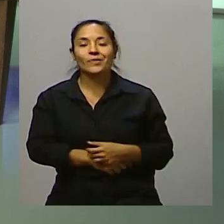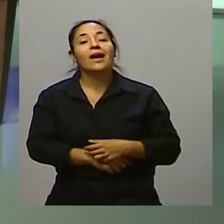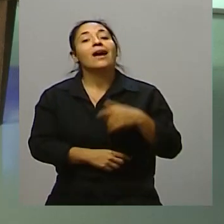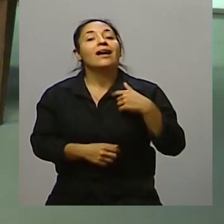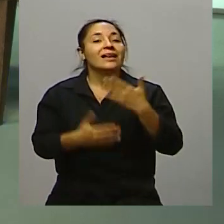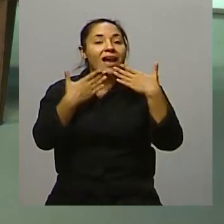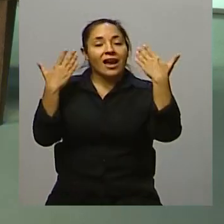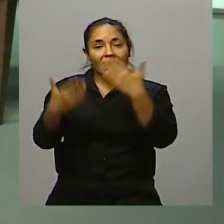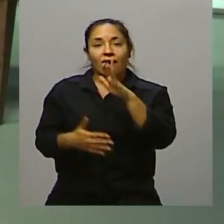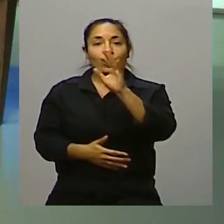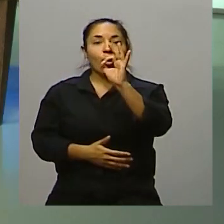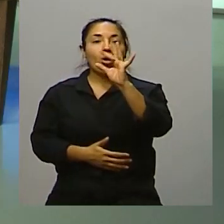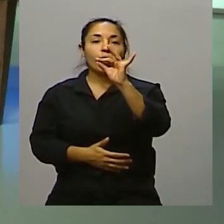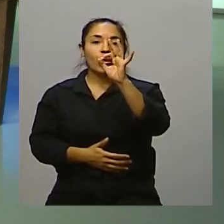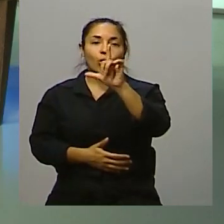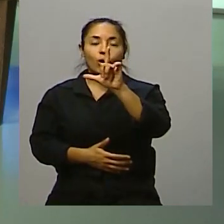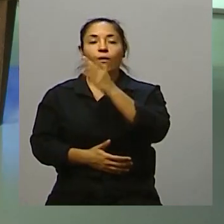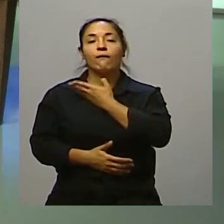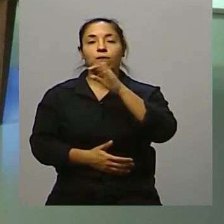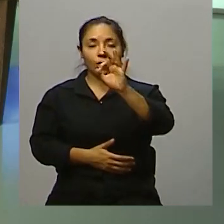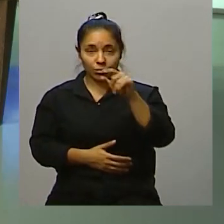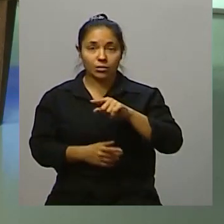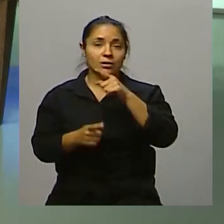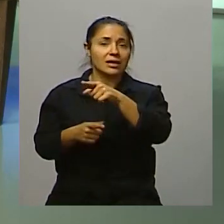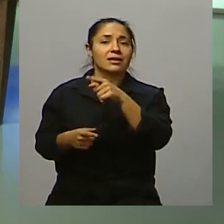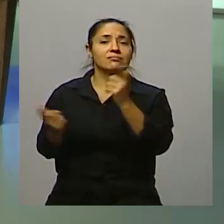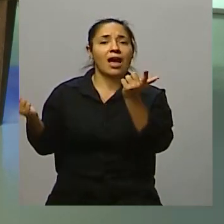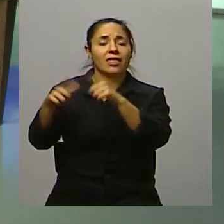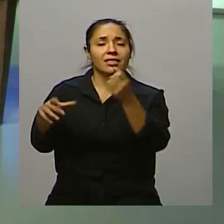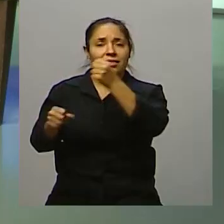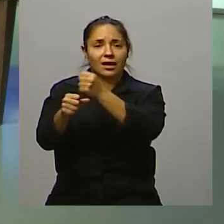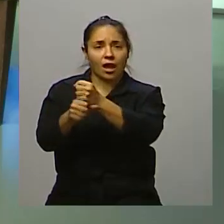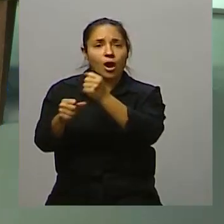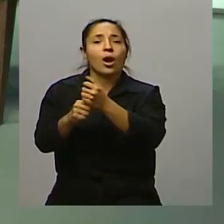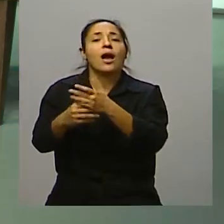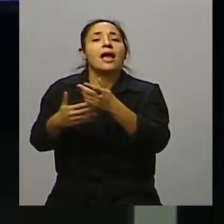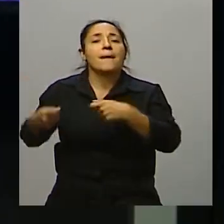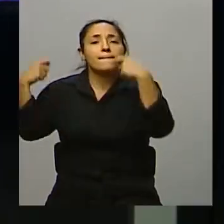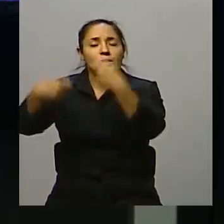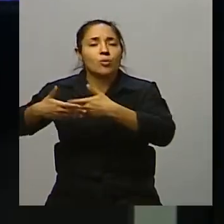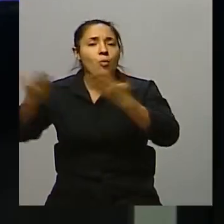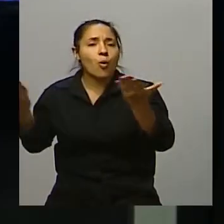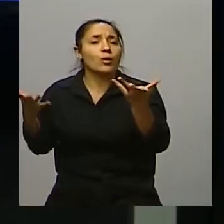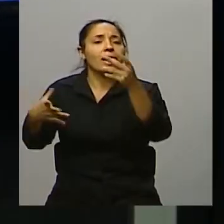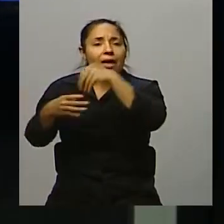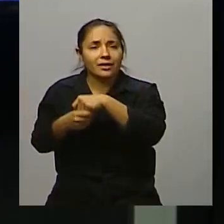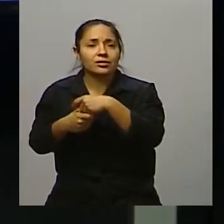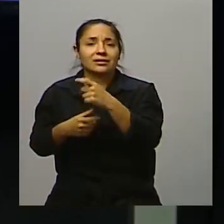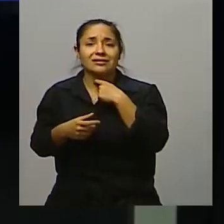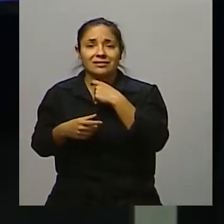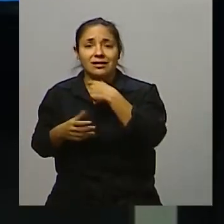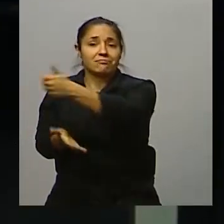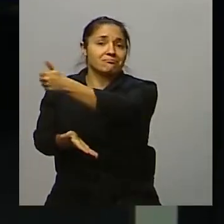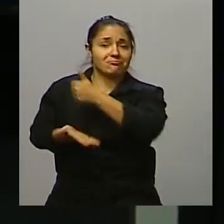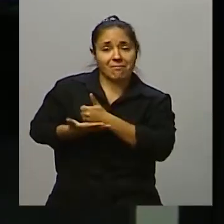a Rodolfo Correa, que es, como decíamos, el titular de la Dirección General de Inversión Pública y Participación Público-Privada, el haber accedido a hablar con nosotros, sobre